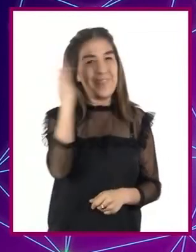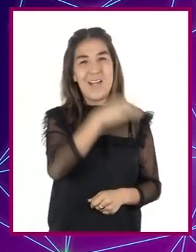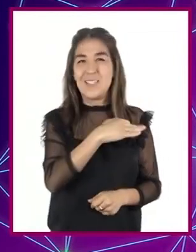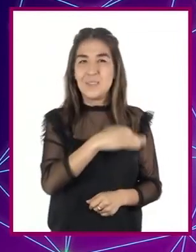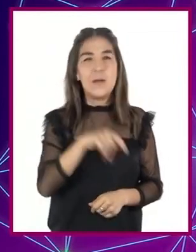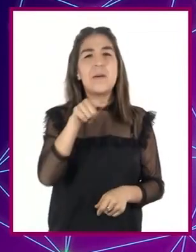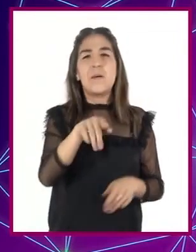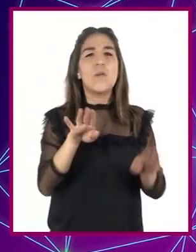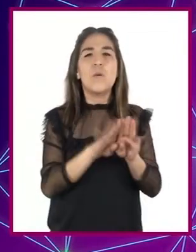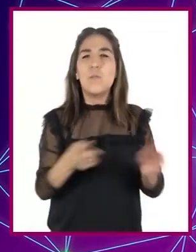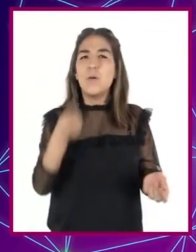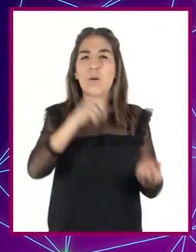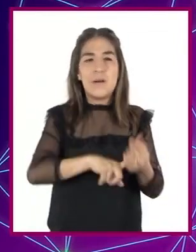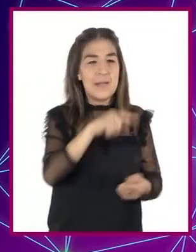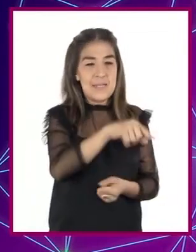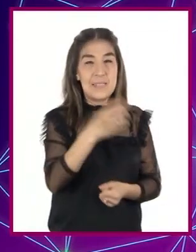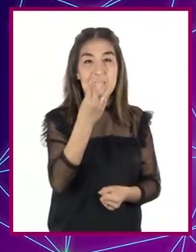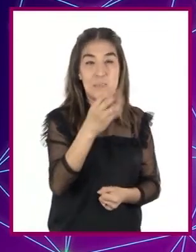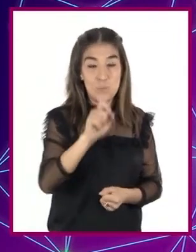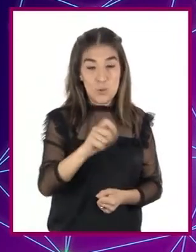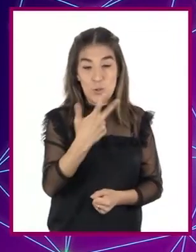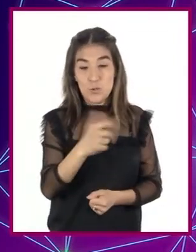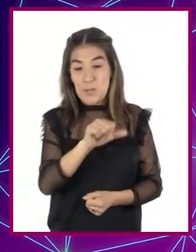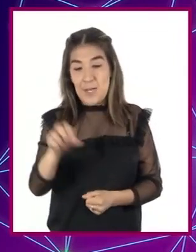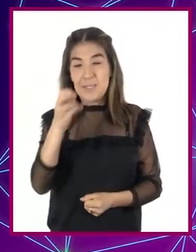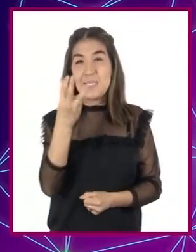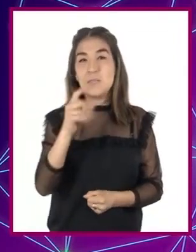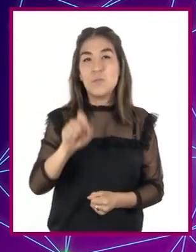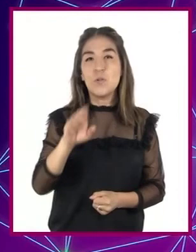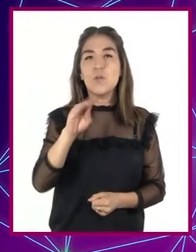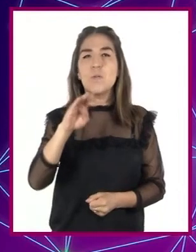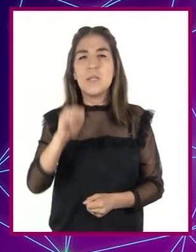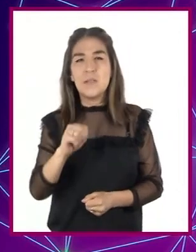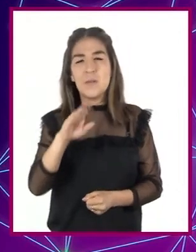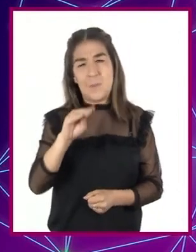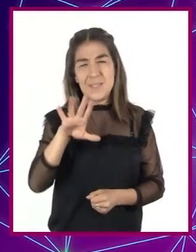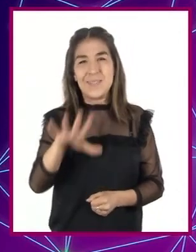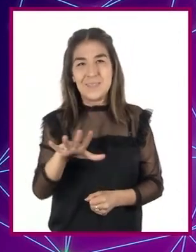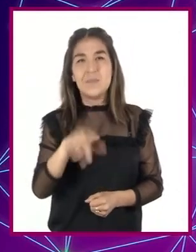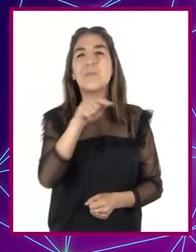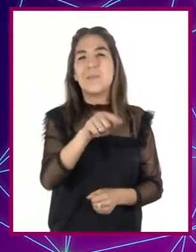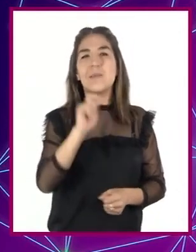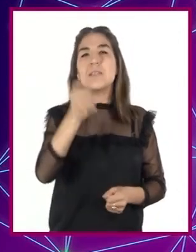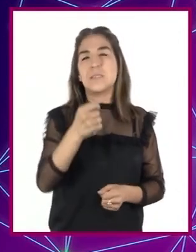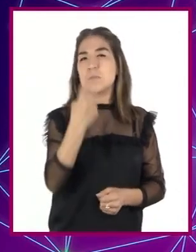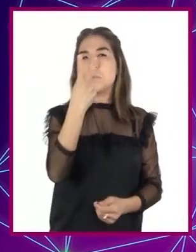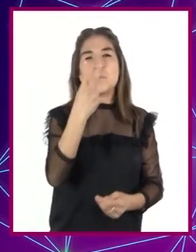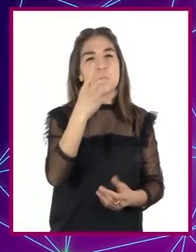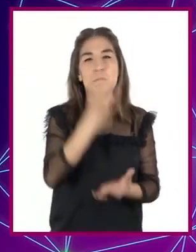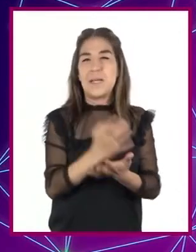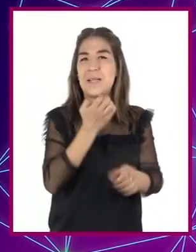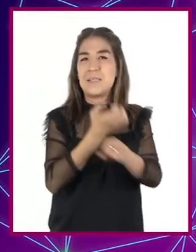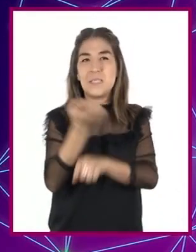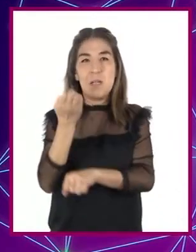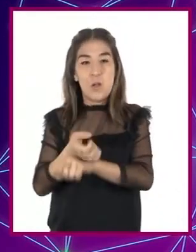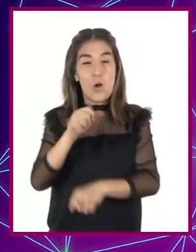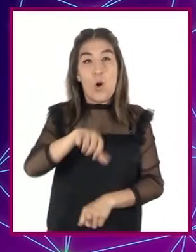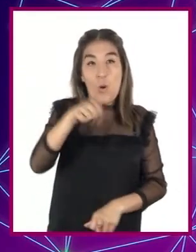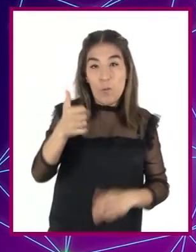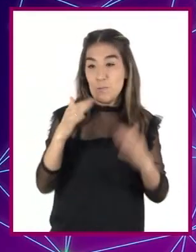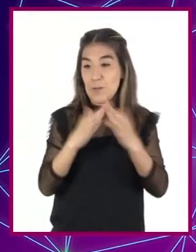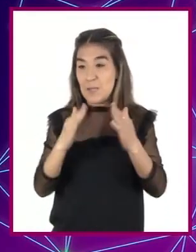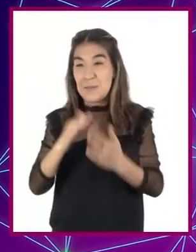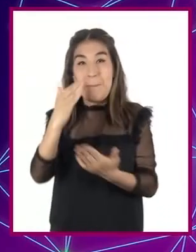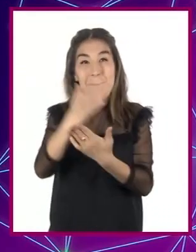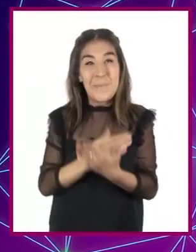En ese intervalo de 3.8 a 3.95 se encuentran solo 2 estados. No se identificaron viviendas